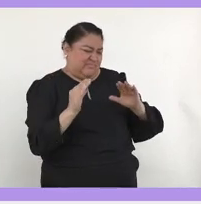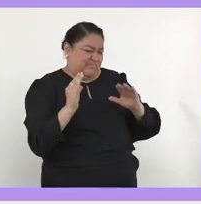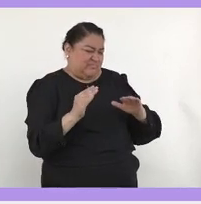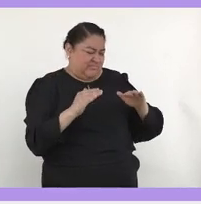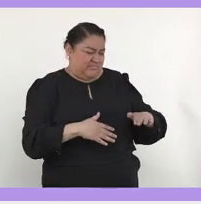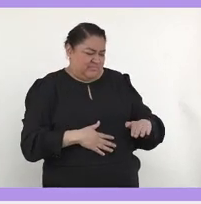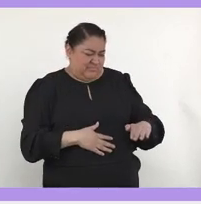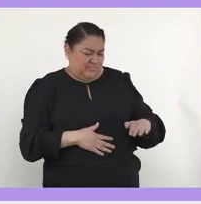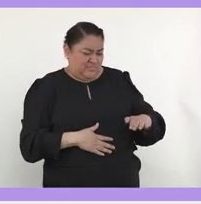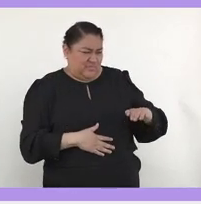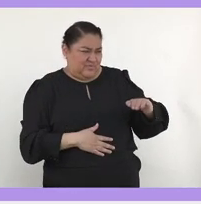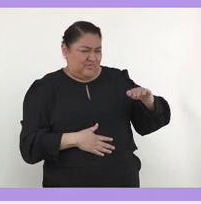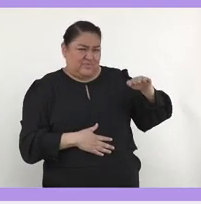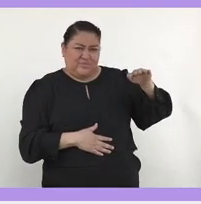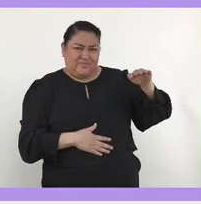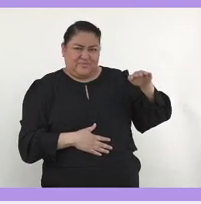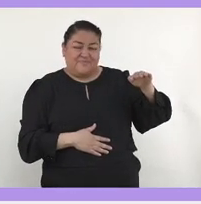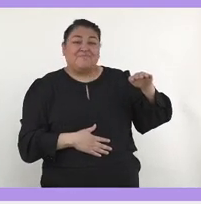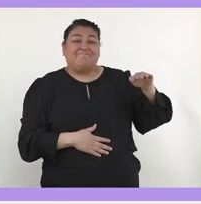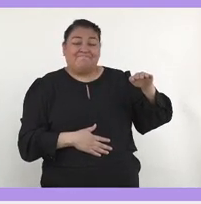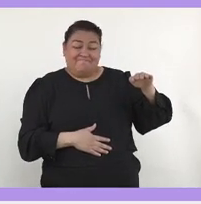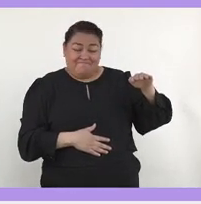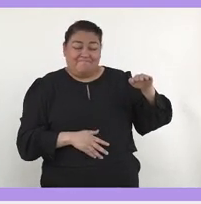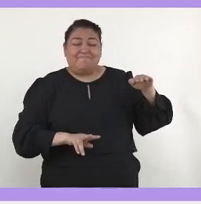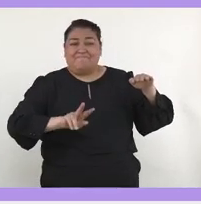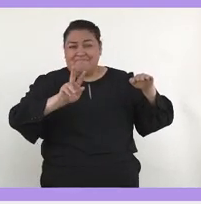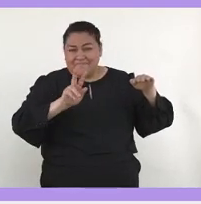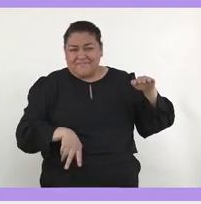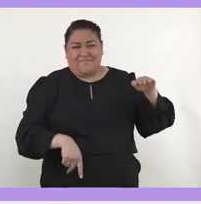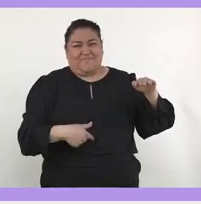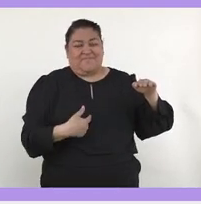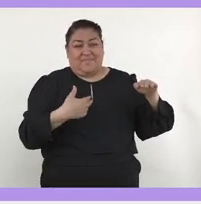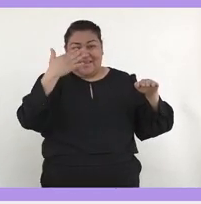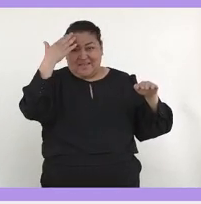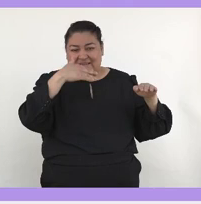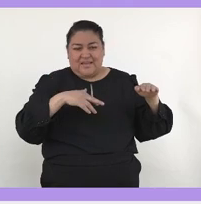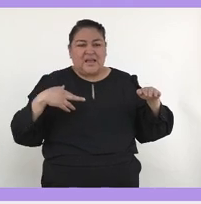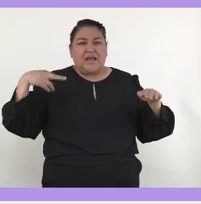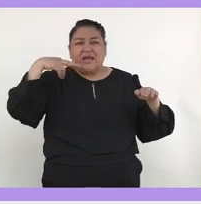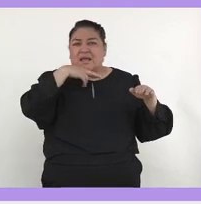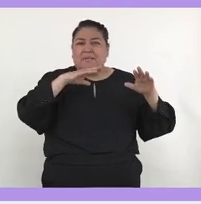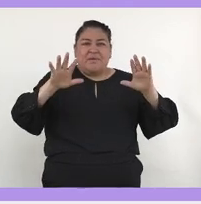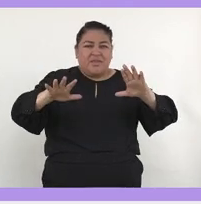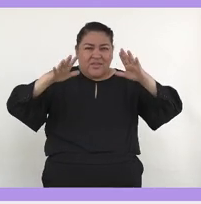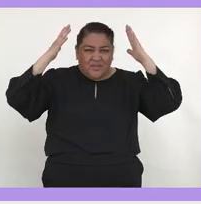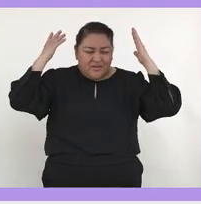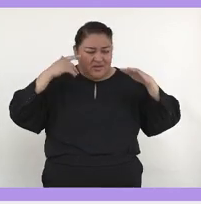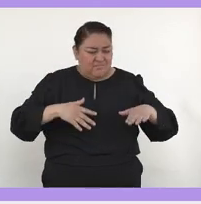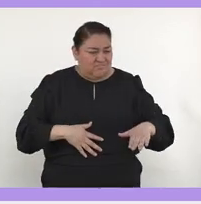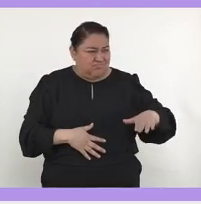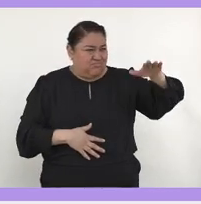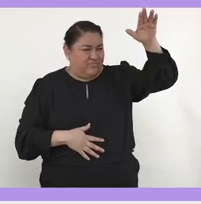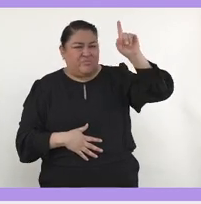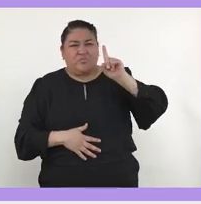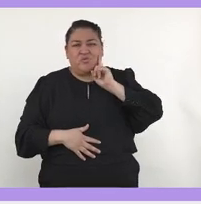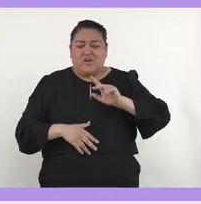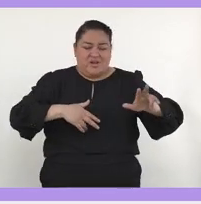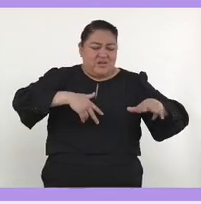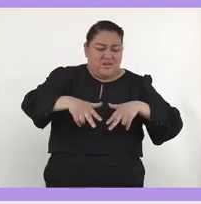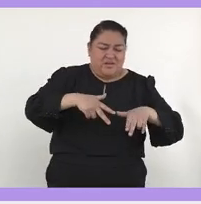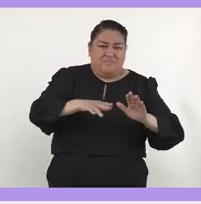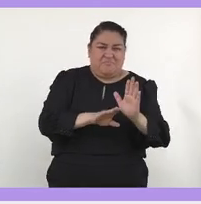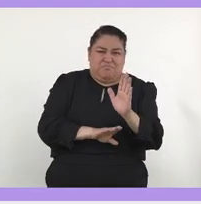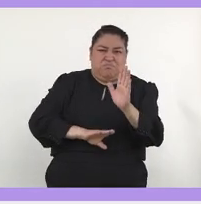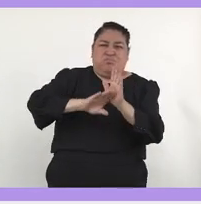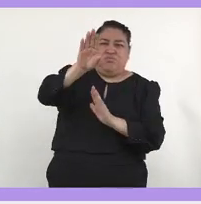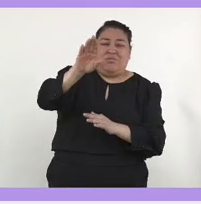que nosotros no podemos dimensionar lo rápido y lo exitoso que va a ser el fútbol femenino en una